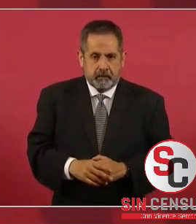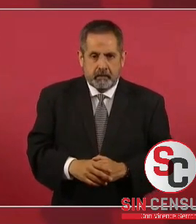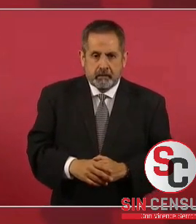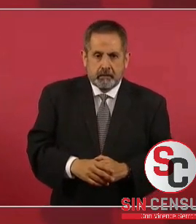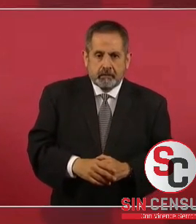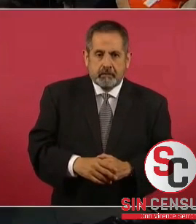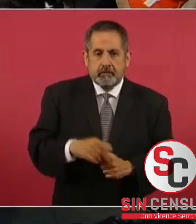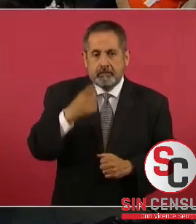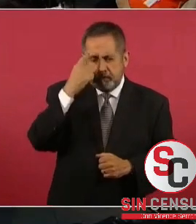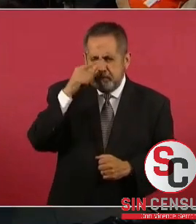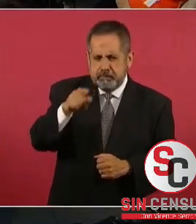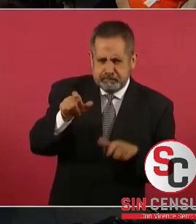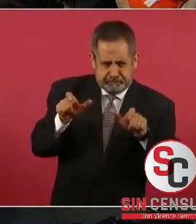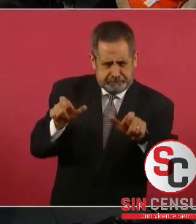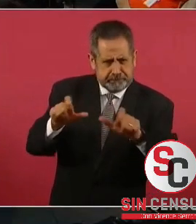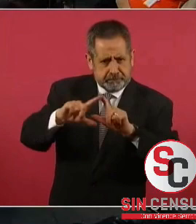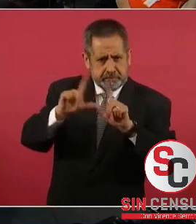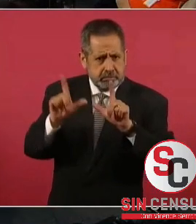¿Para la Guardia?